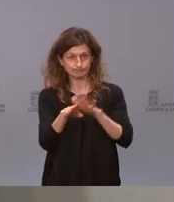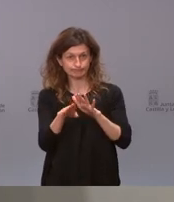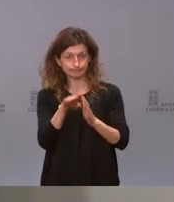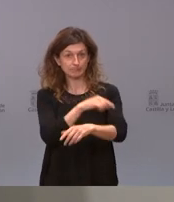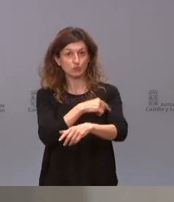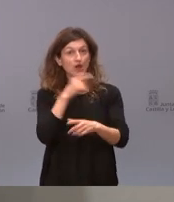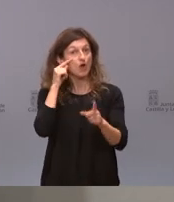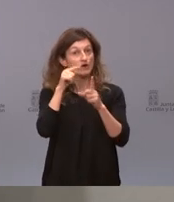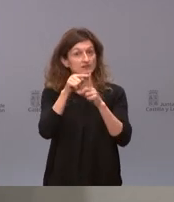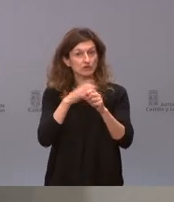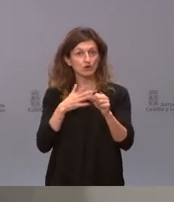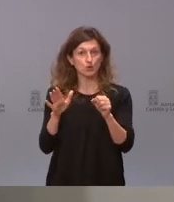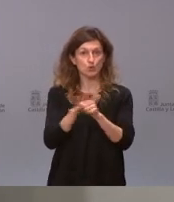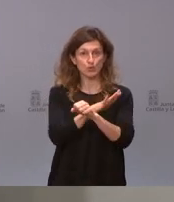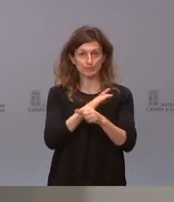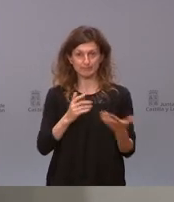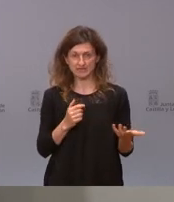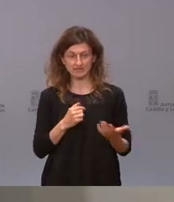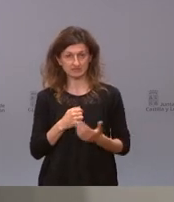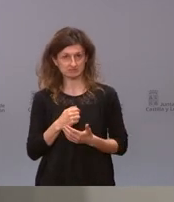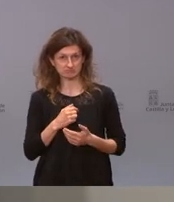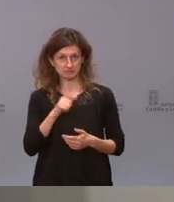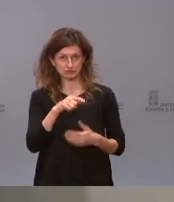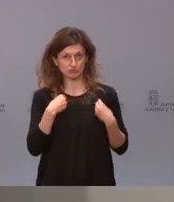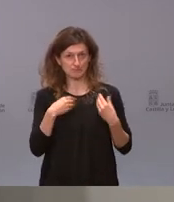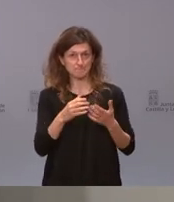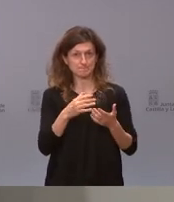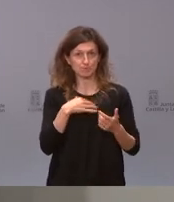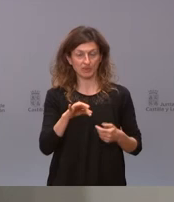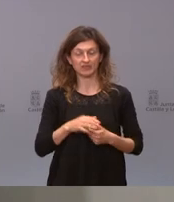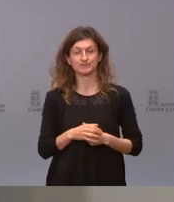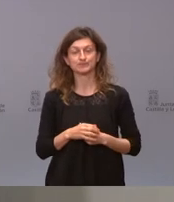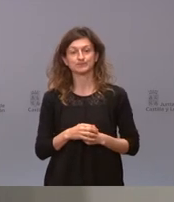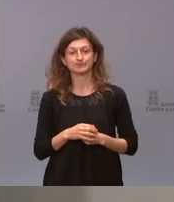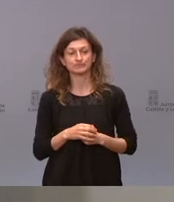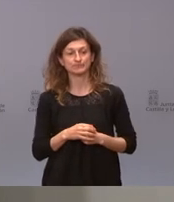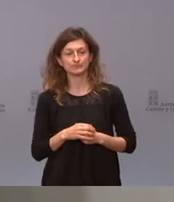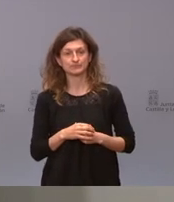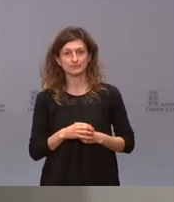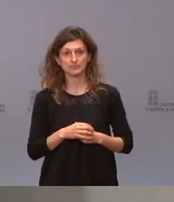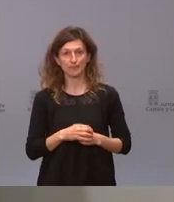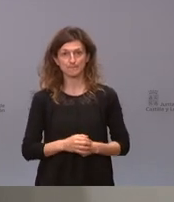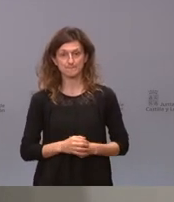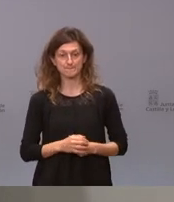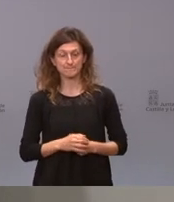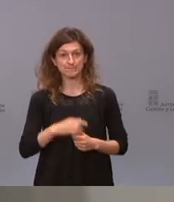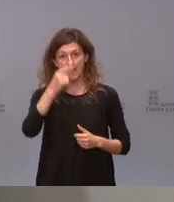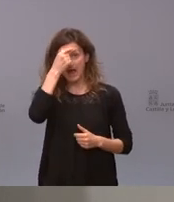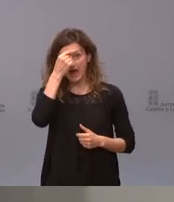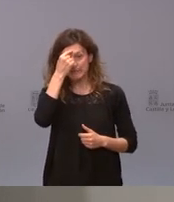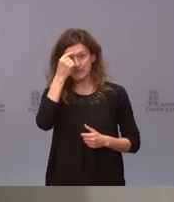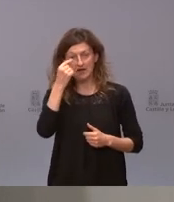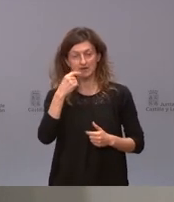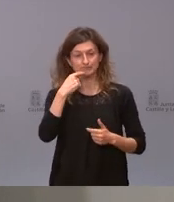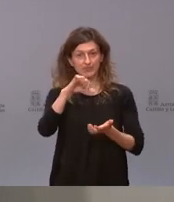objetivo es cubrir el máximo de población en relación a lo que me pregunta hombre ávila sigue estando